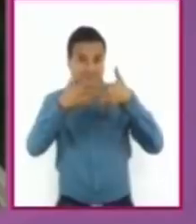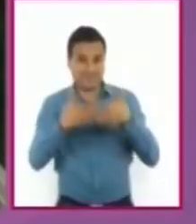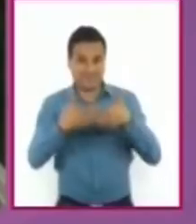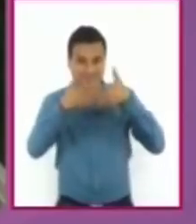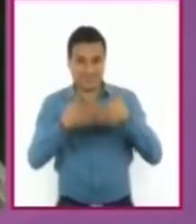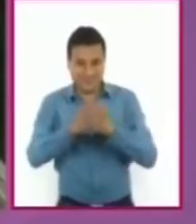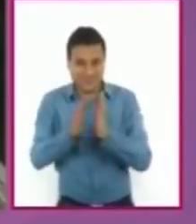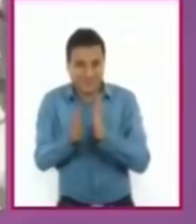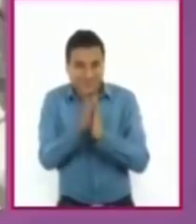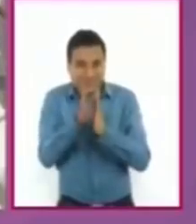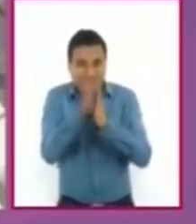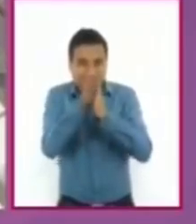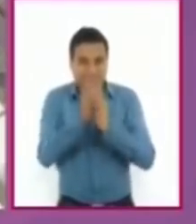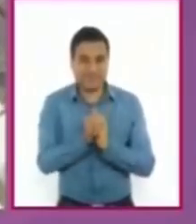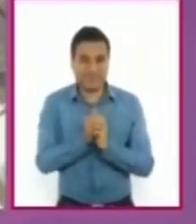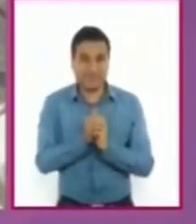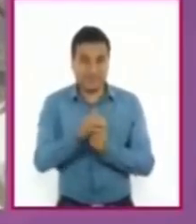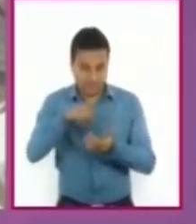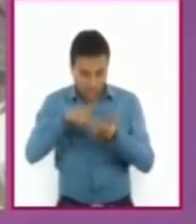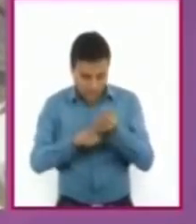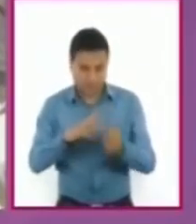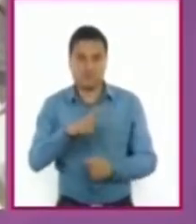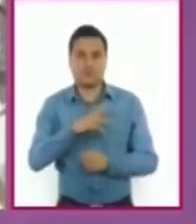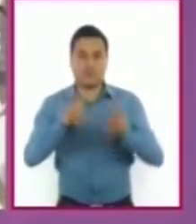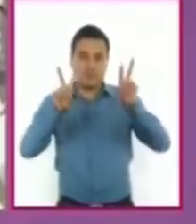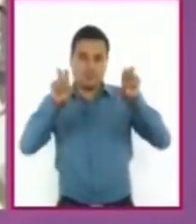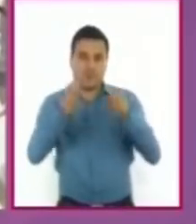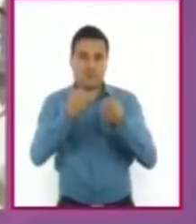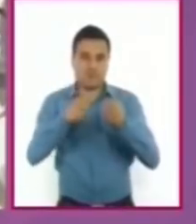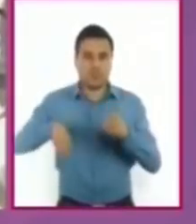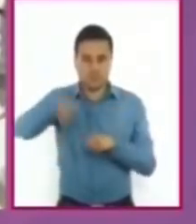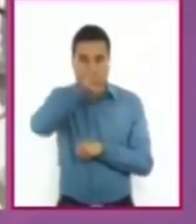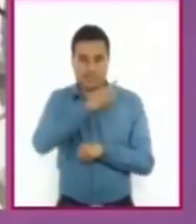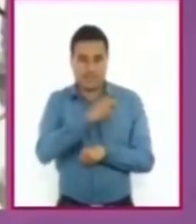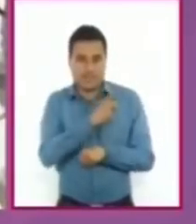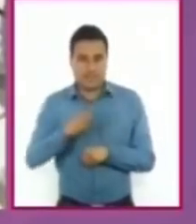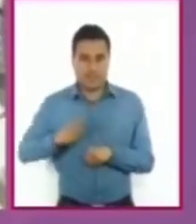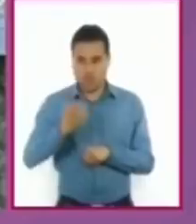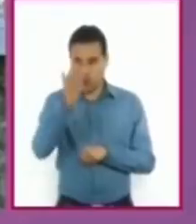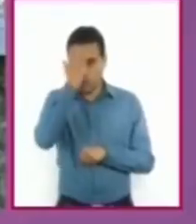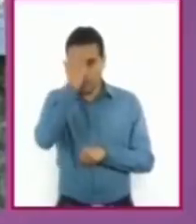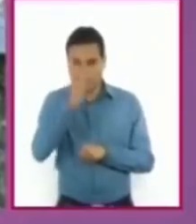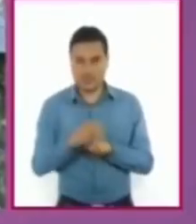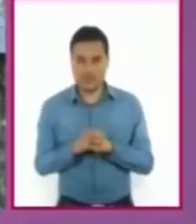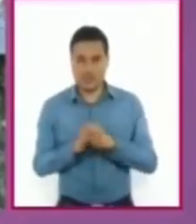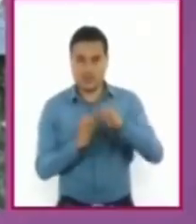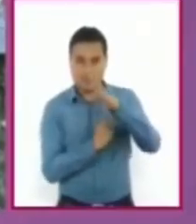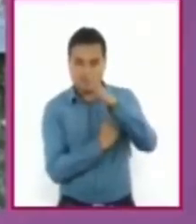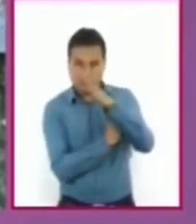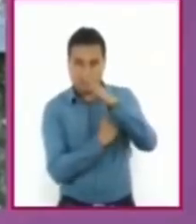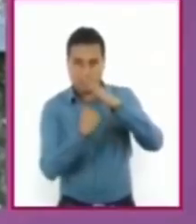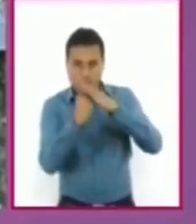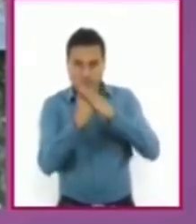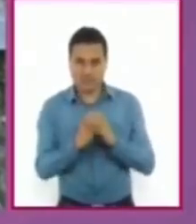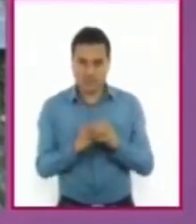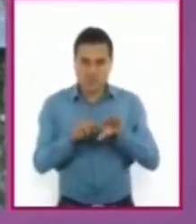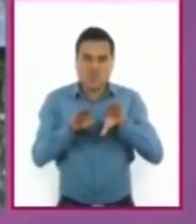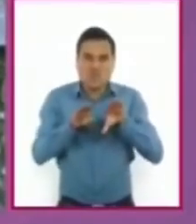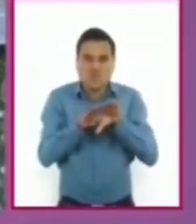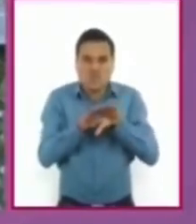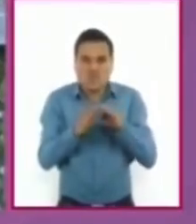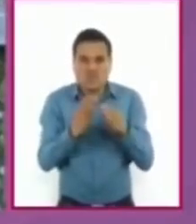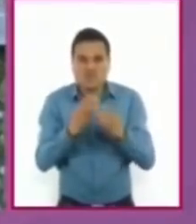construcción. Aquí es necesario conocer la fuerza que pueden soportar columnas o muros de carga de un